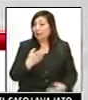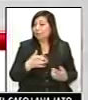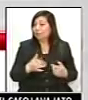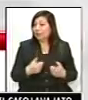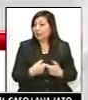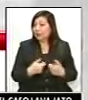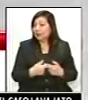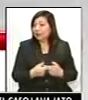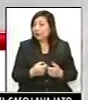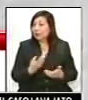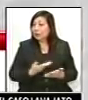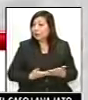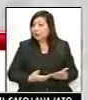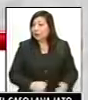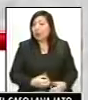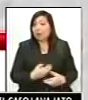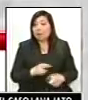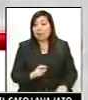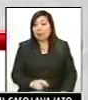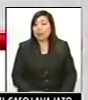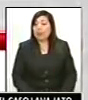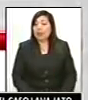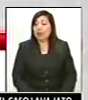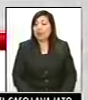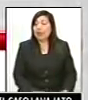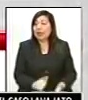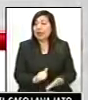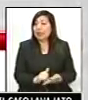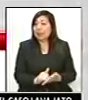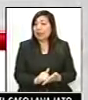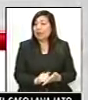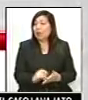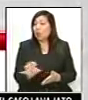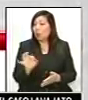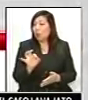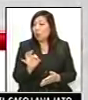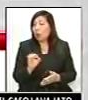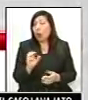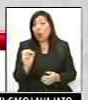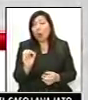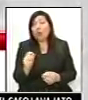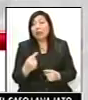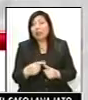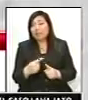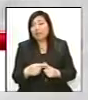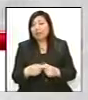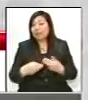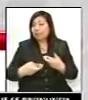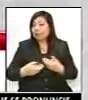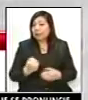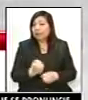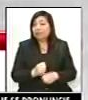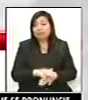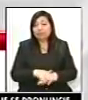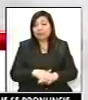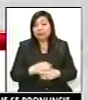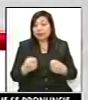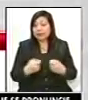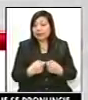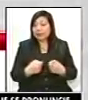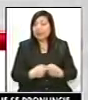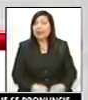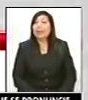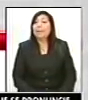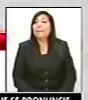que conduzca una licitación pública a efectos de seleccionar una o varias empresas generadoras para el suministro de energía